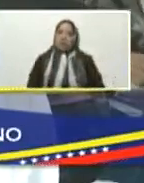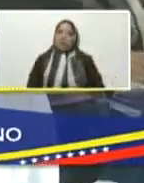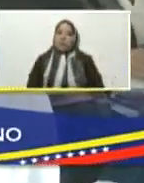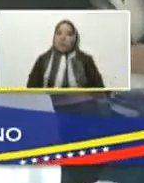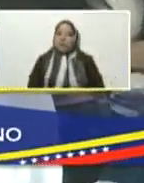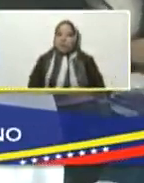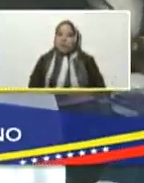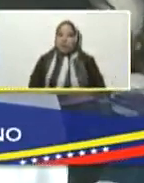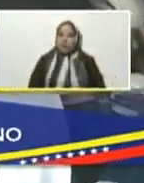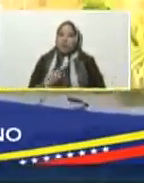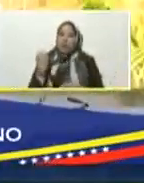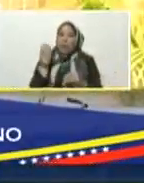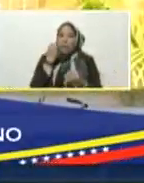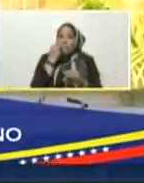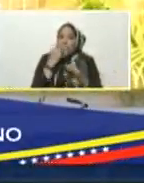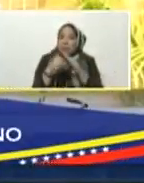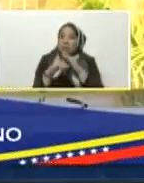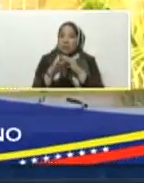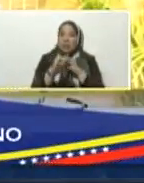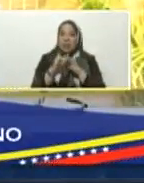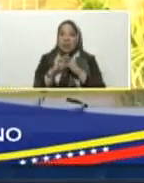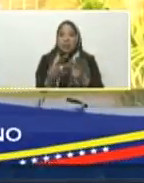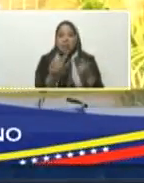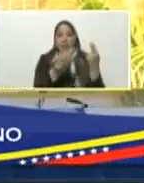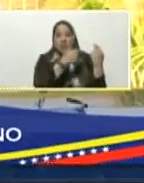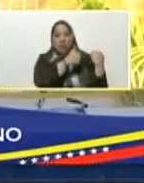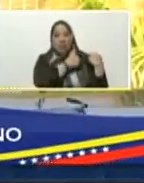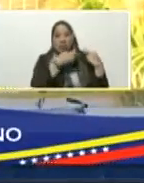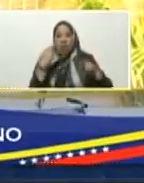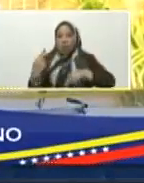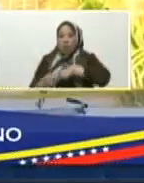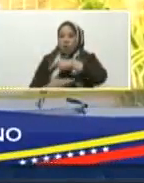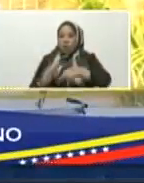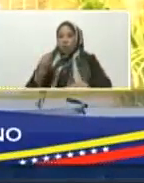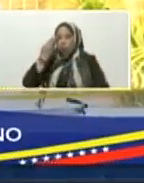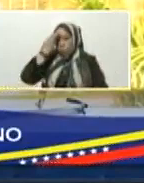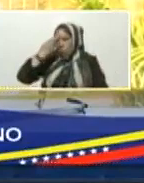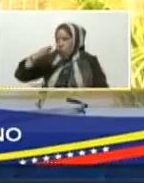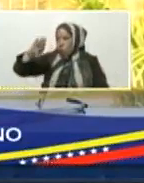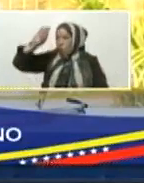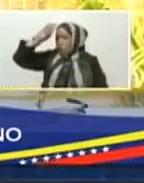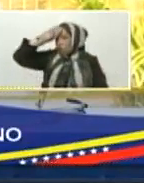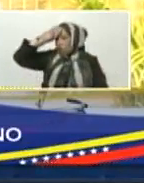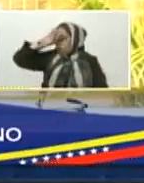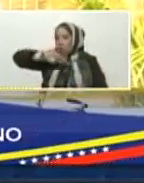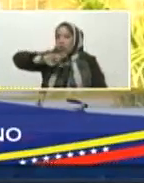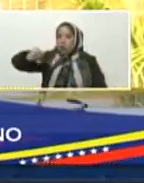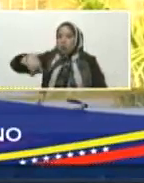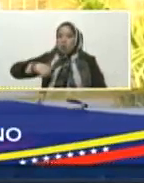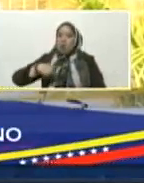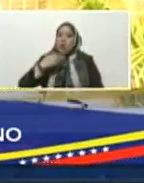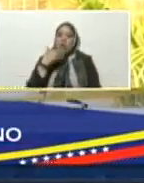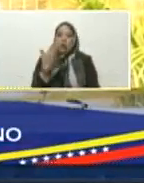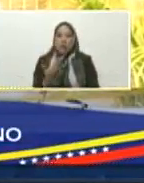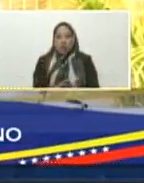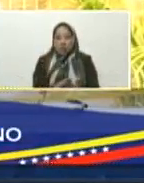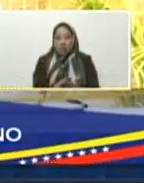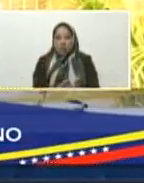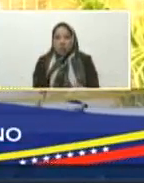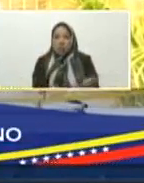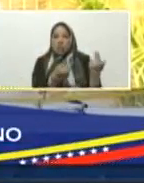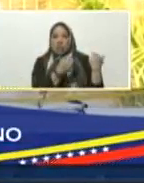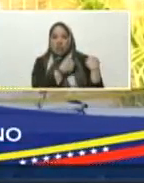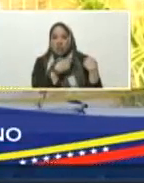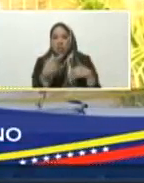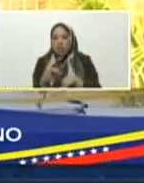Transmítele a la dirección de la Revolución Cubana nuestro agradecimiento. Al general de